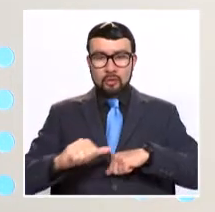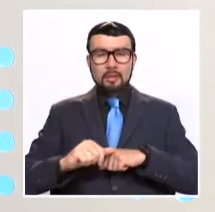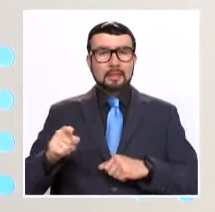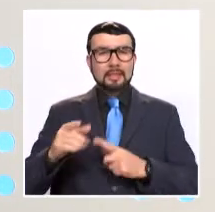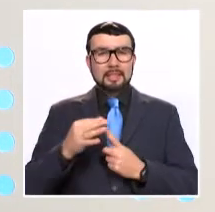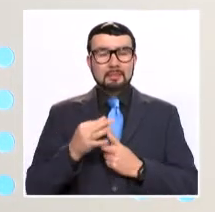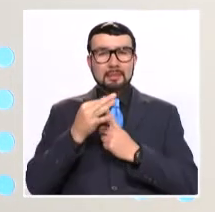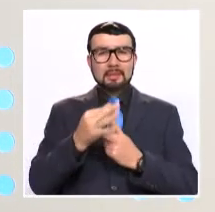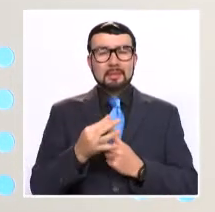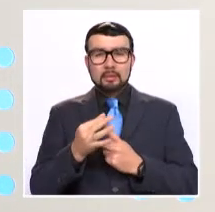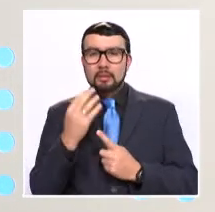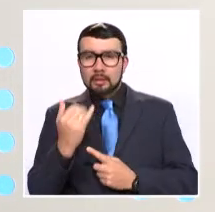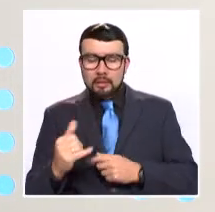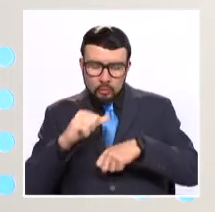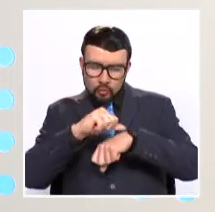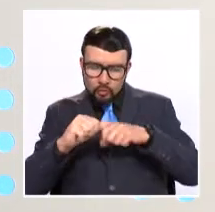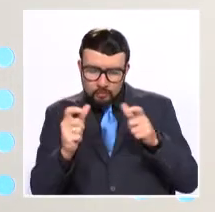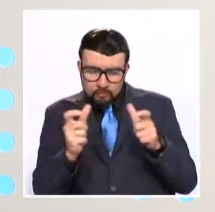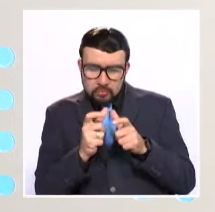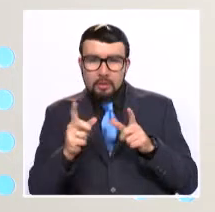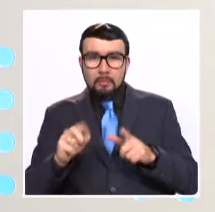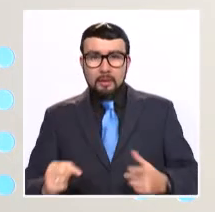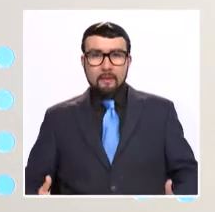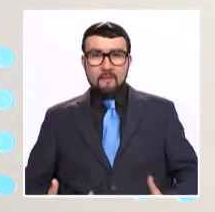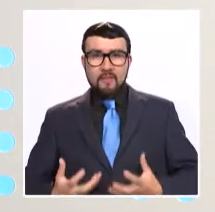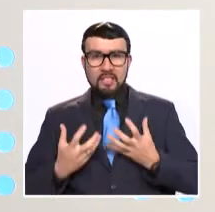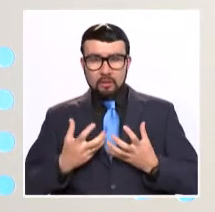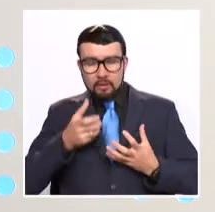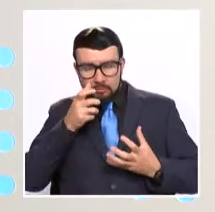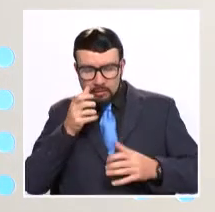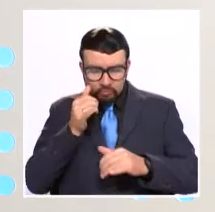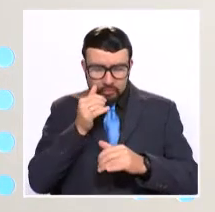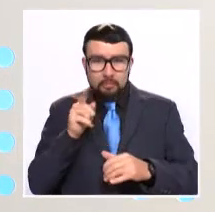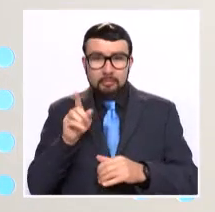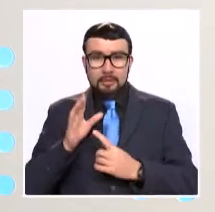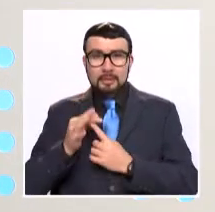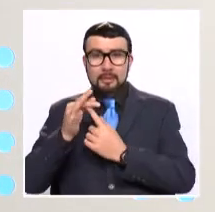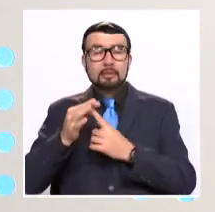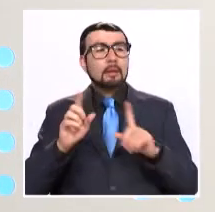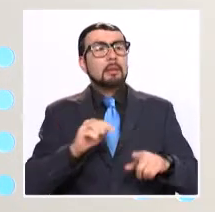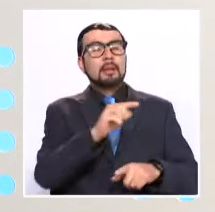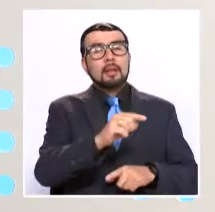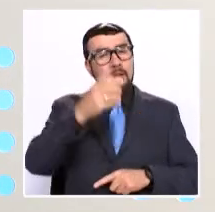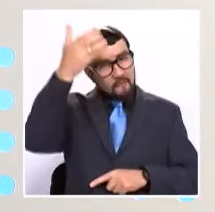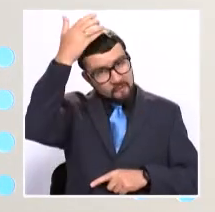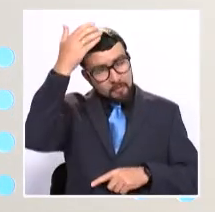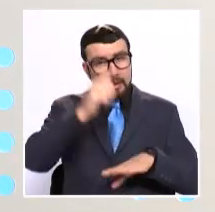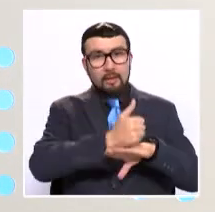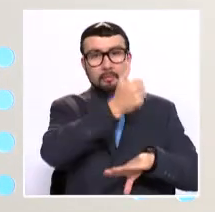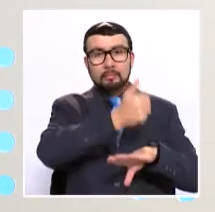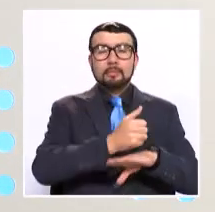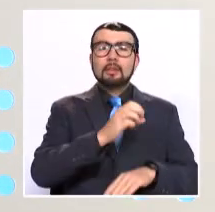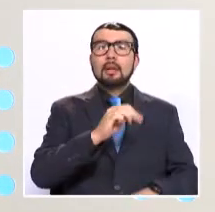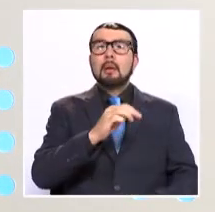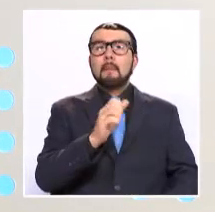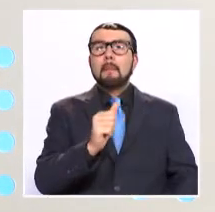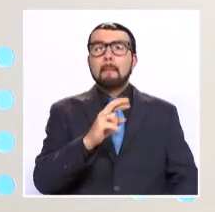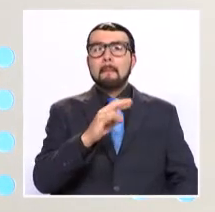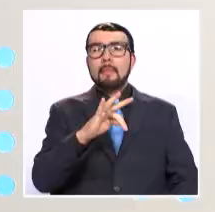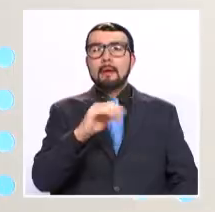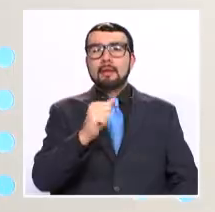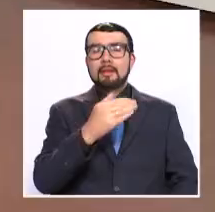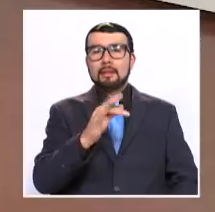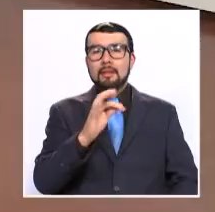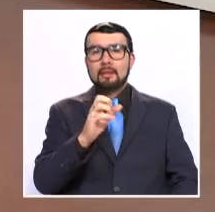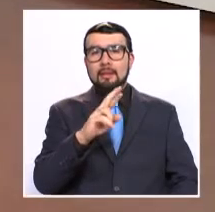en infectología. Y vamos a hablar con la enfermera jefe, María Teresa Mejía López.